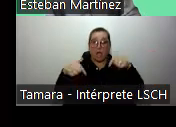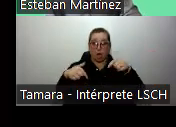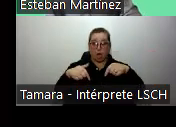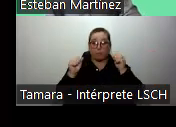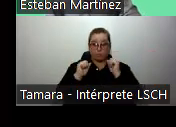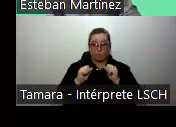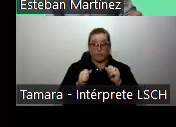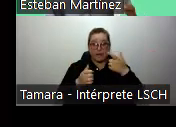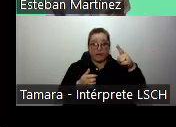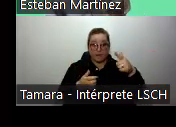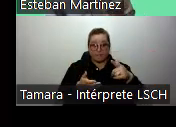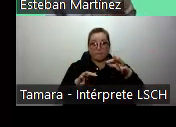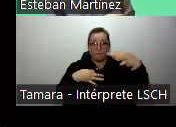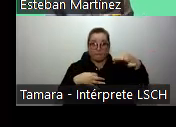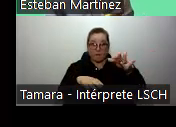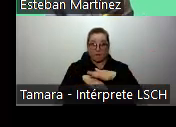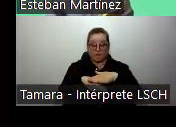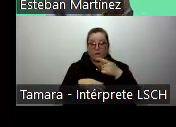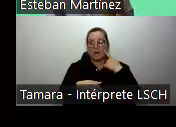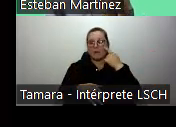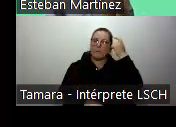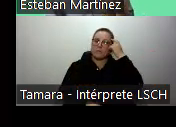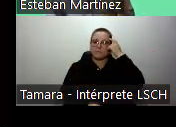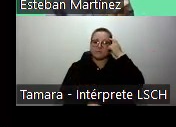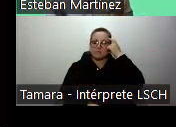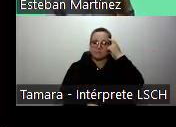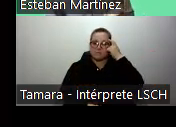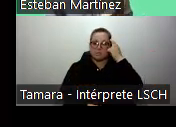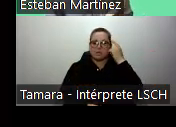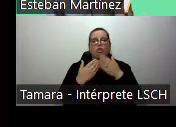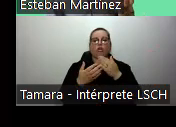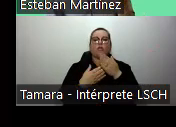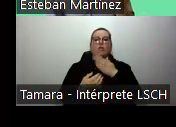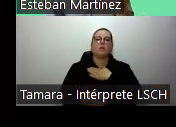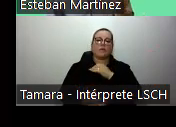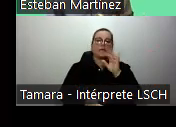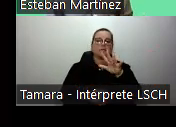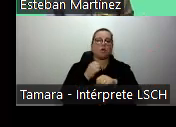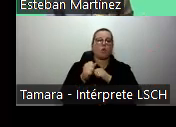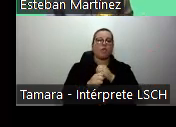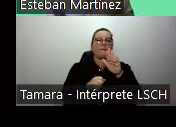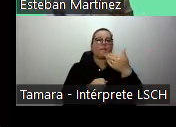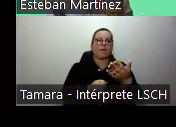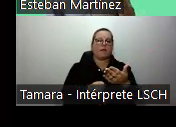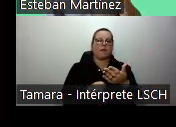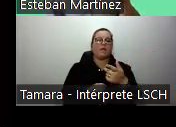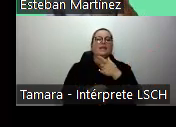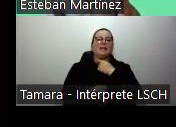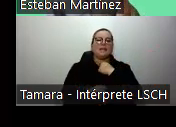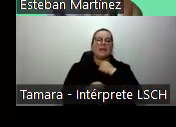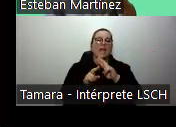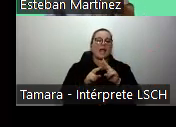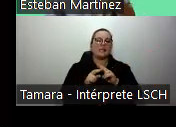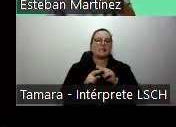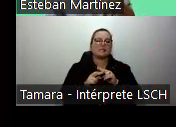tomar un lápiz un papel y empezar a pensar Define En dónde te gustaría estar en 5 años más qué te gustaría hacer para